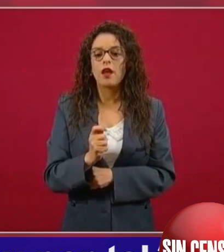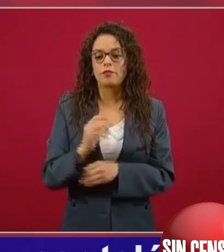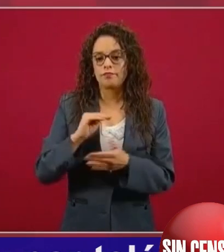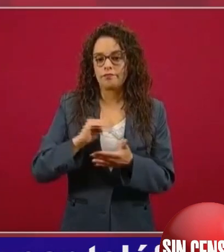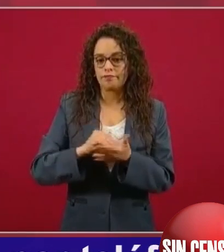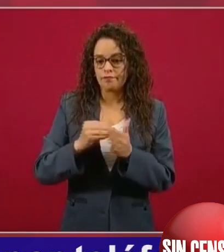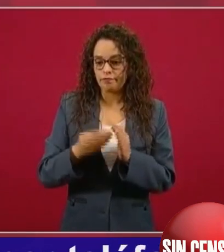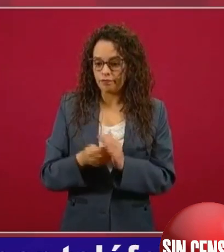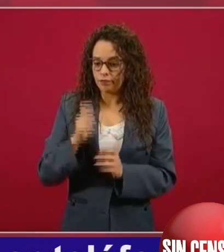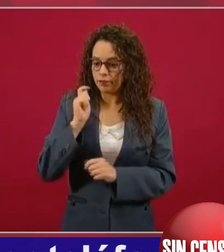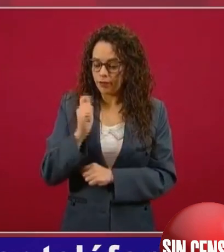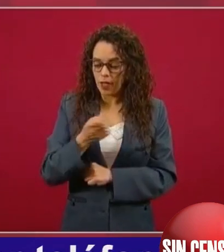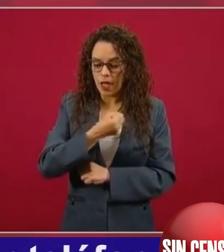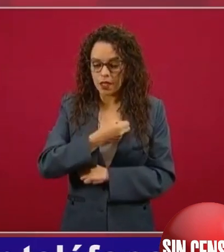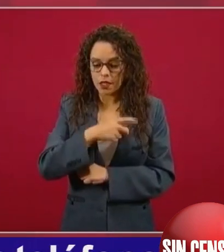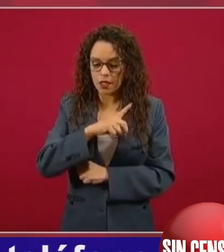pública,